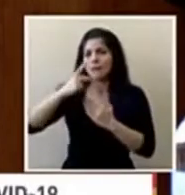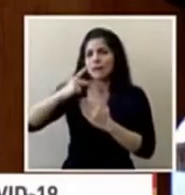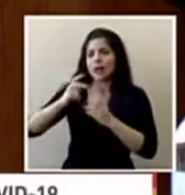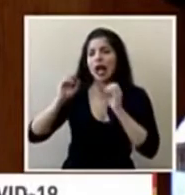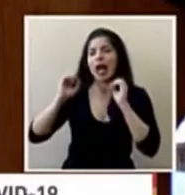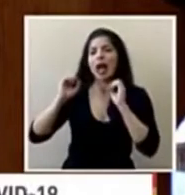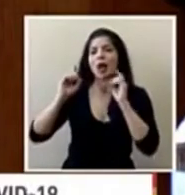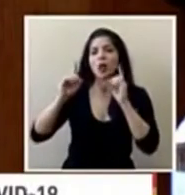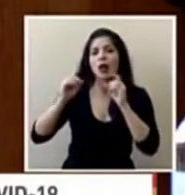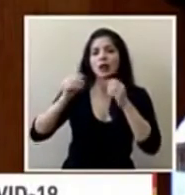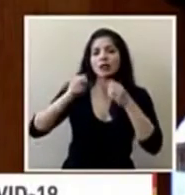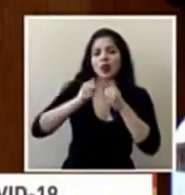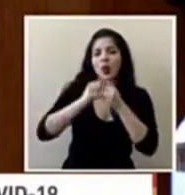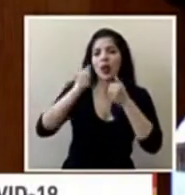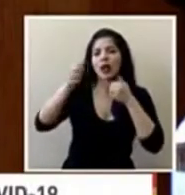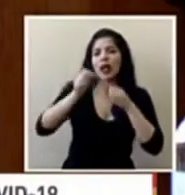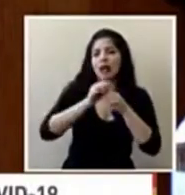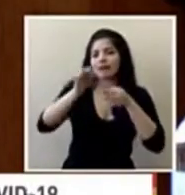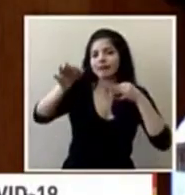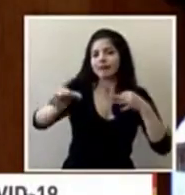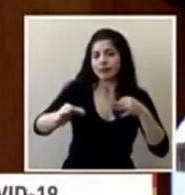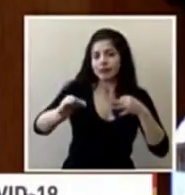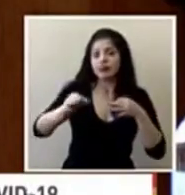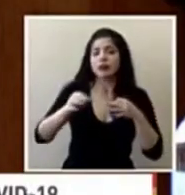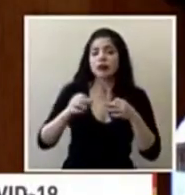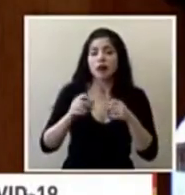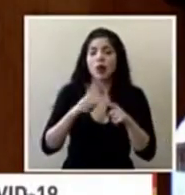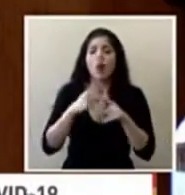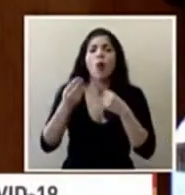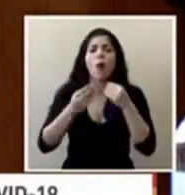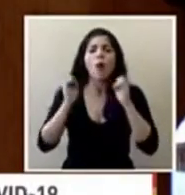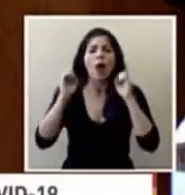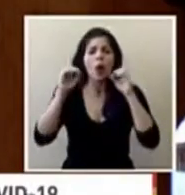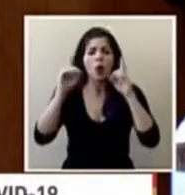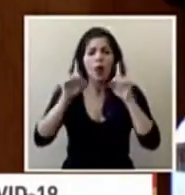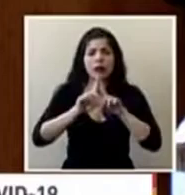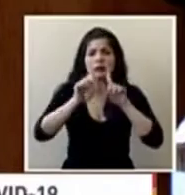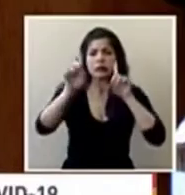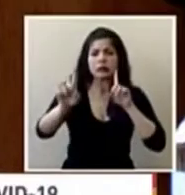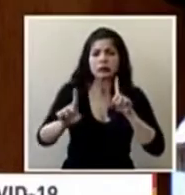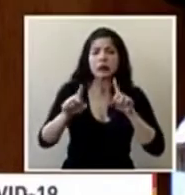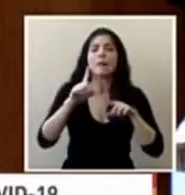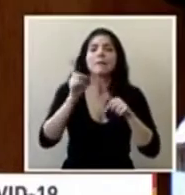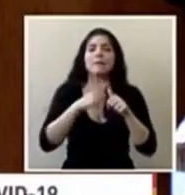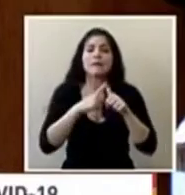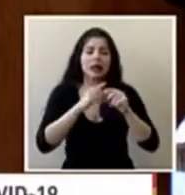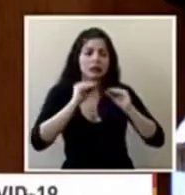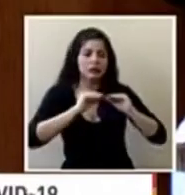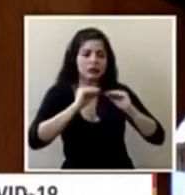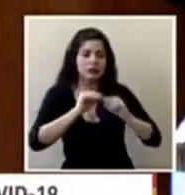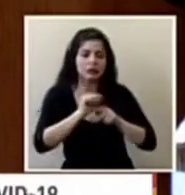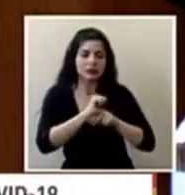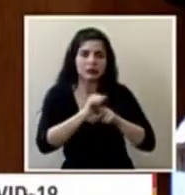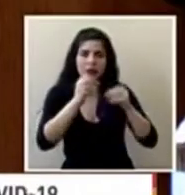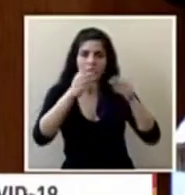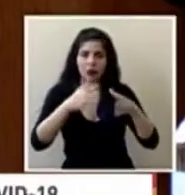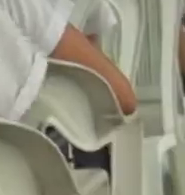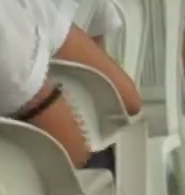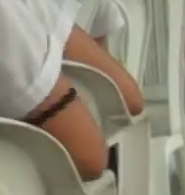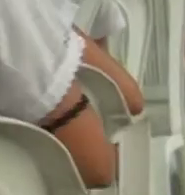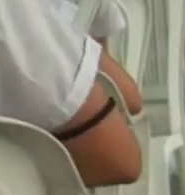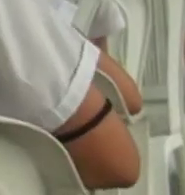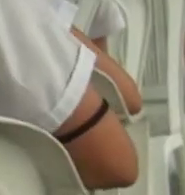a distancia. Y primero, para desarrollar este plan de educación a distancia, vamos a capacitar a los docentes en diferentes